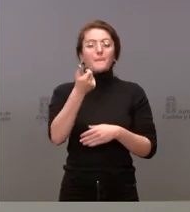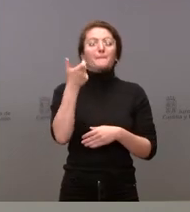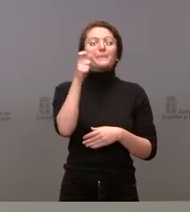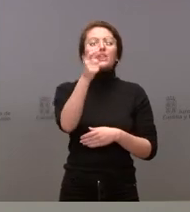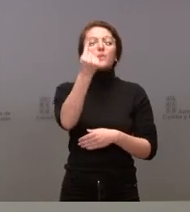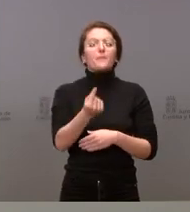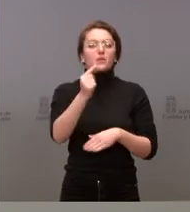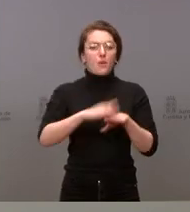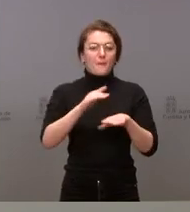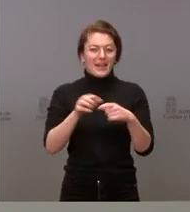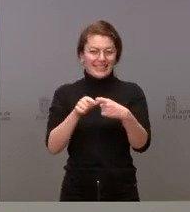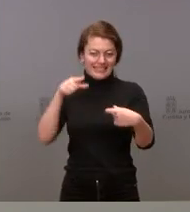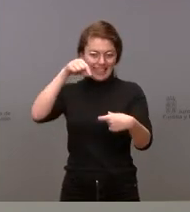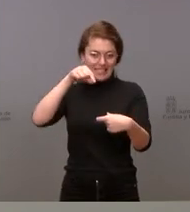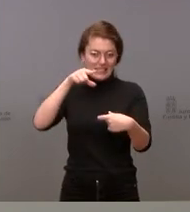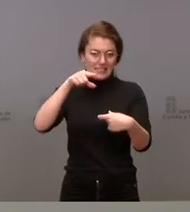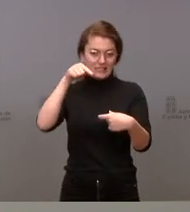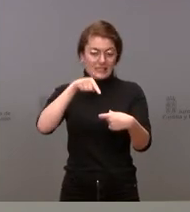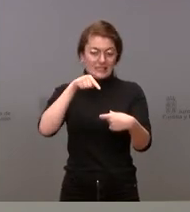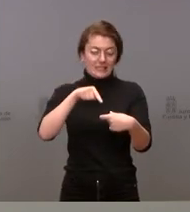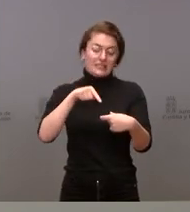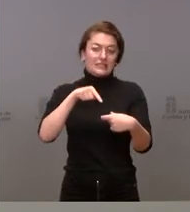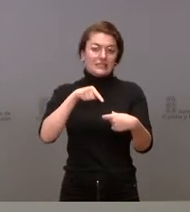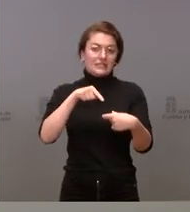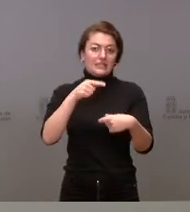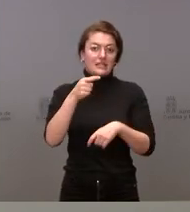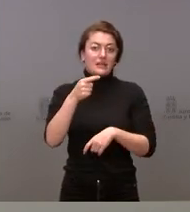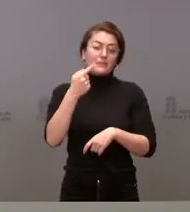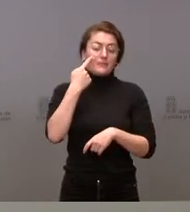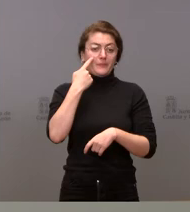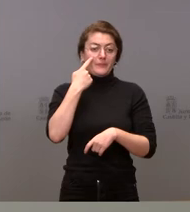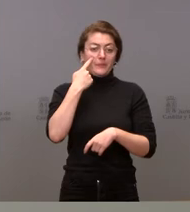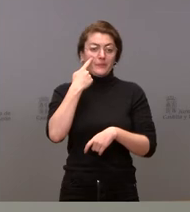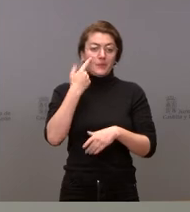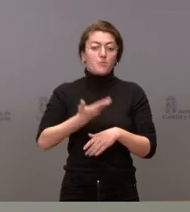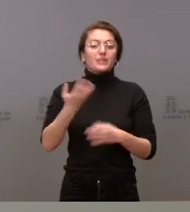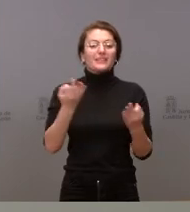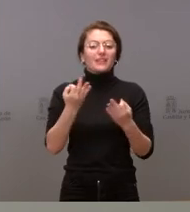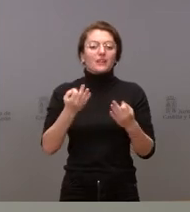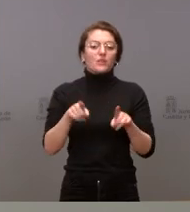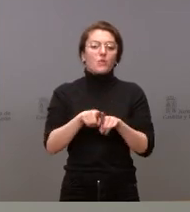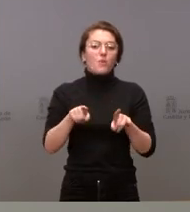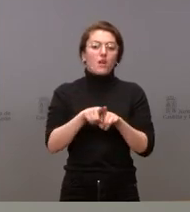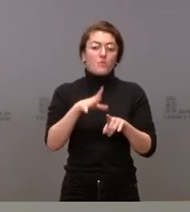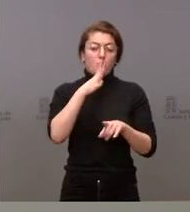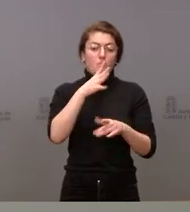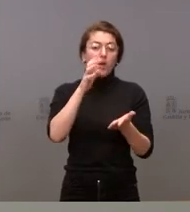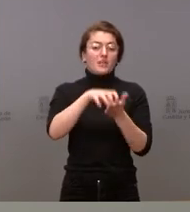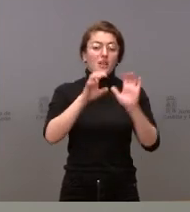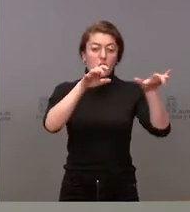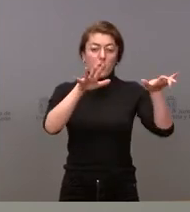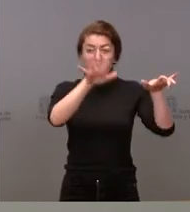de los test se tuviera en cuenta y dada la situación de frontera de la amplia frontera de castilla y león con portugal